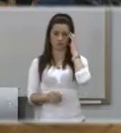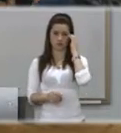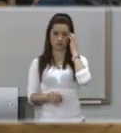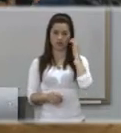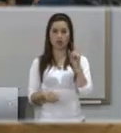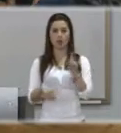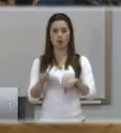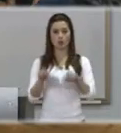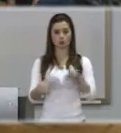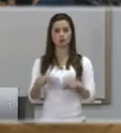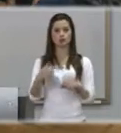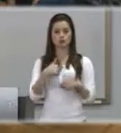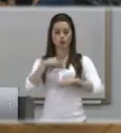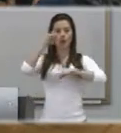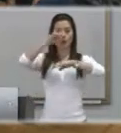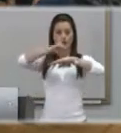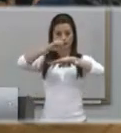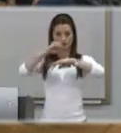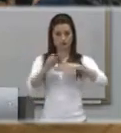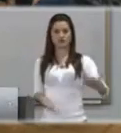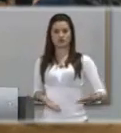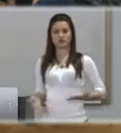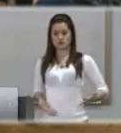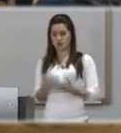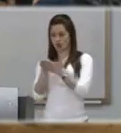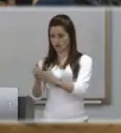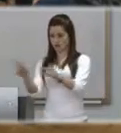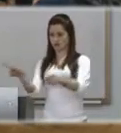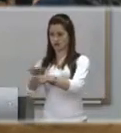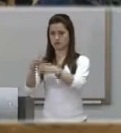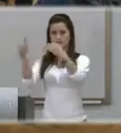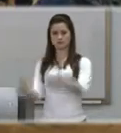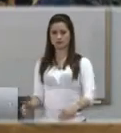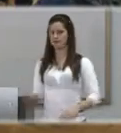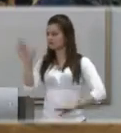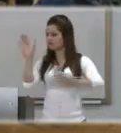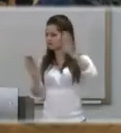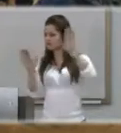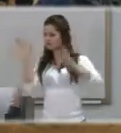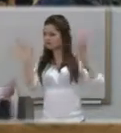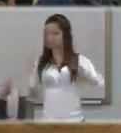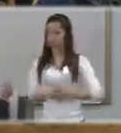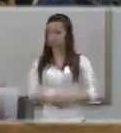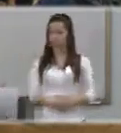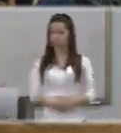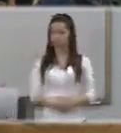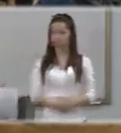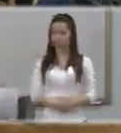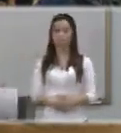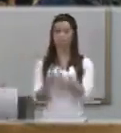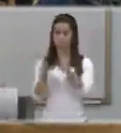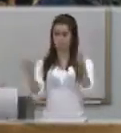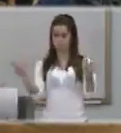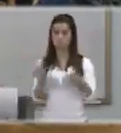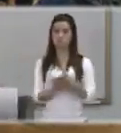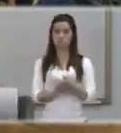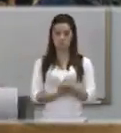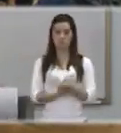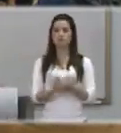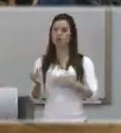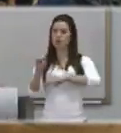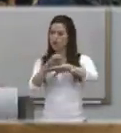¿Quiénes se identifican como organizaciones que prestan servicios a personas con discapacidad? Una buena parte. ¿Y qué tipo